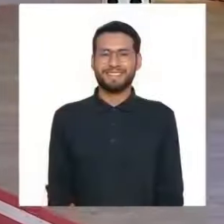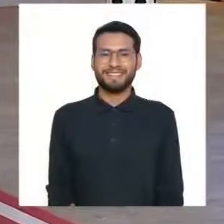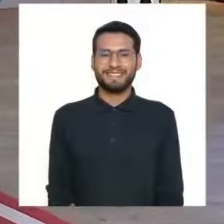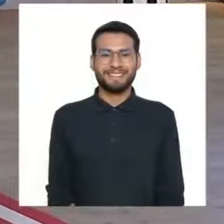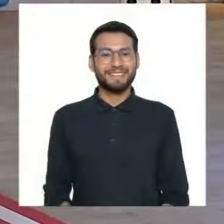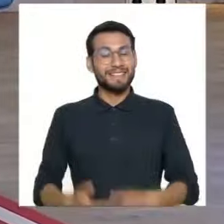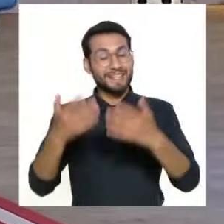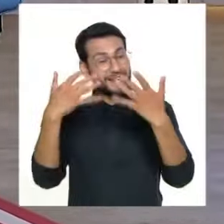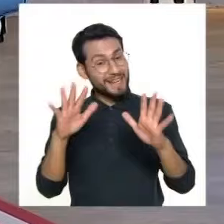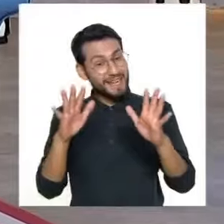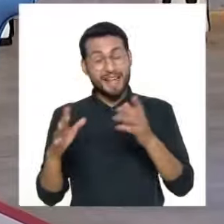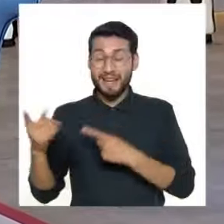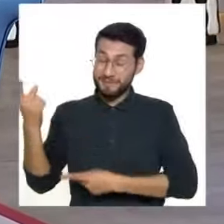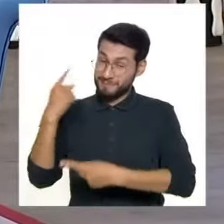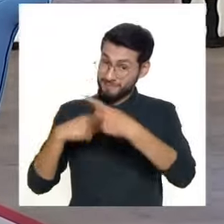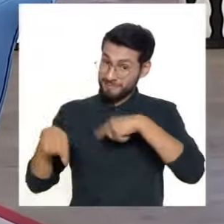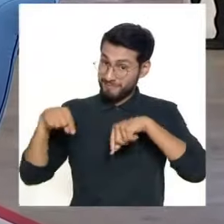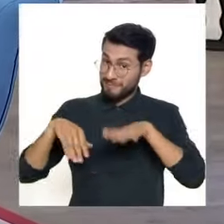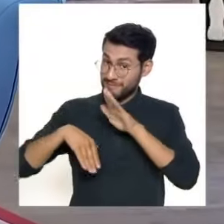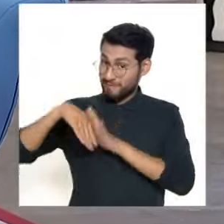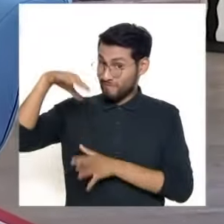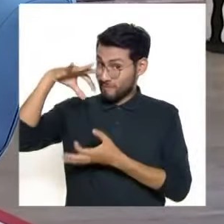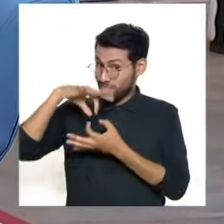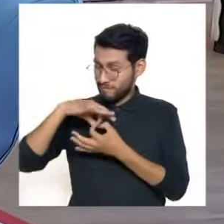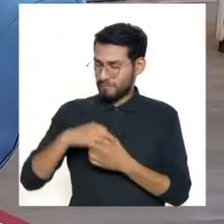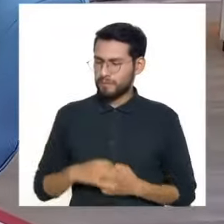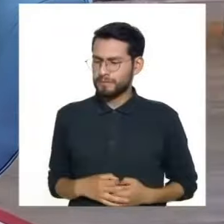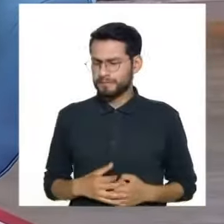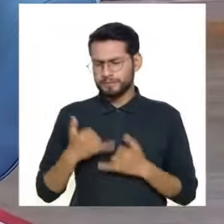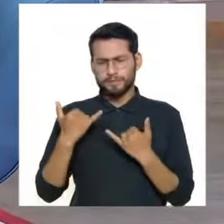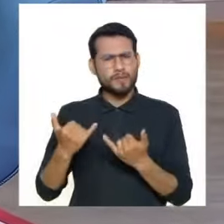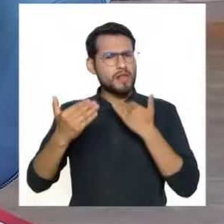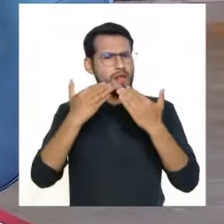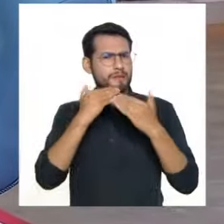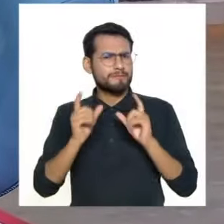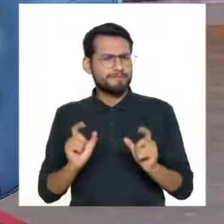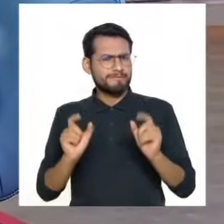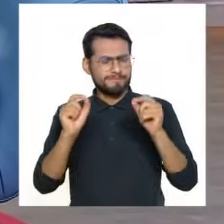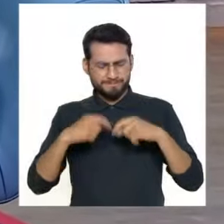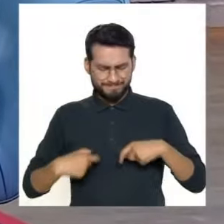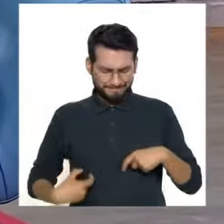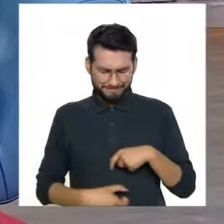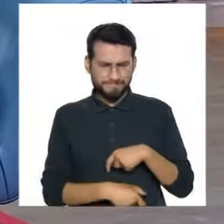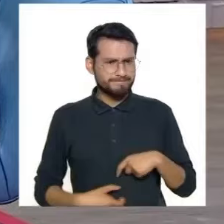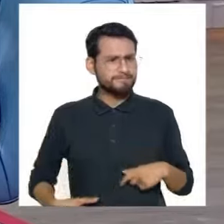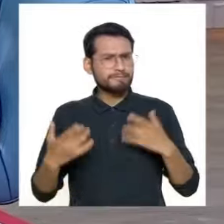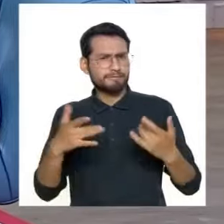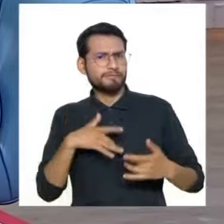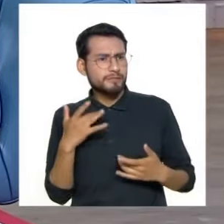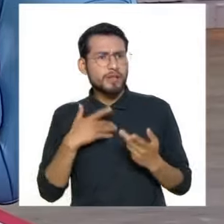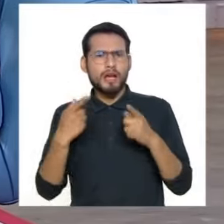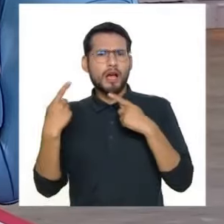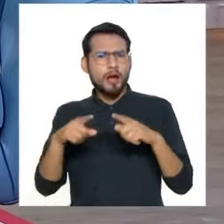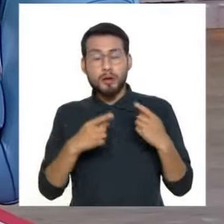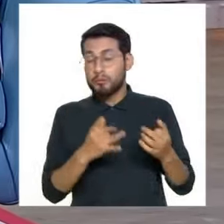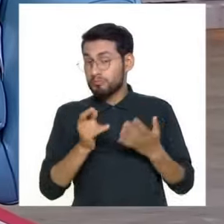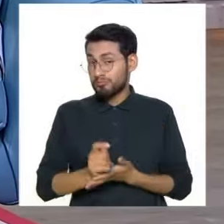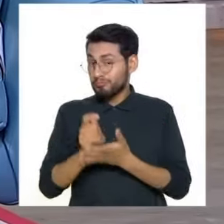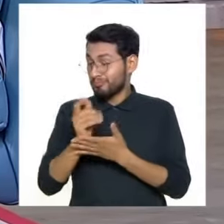volvemos ya estamos de vuelta aquí en más conectados y vamos a hablar del cáncer de col Cuáles son los síntomas las causas y el